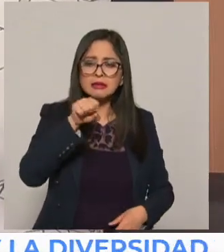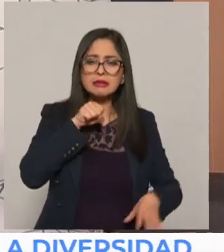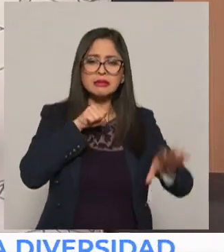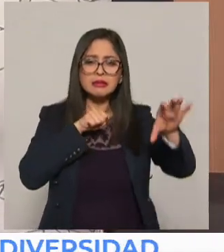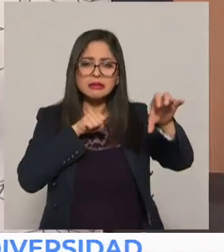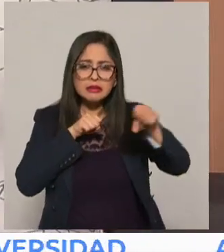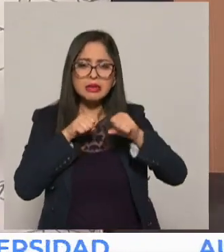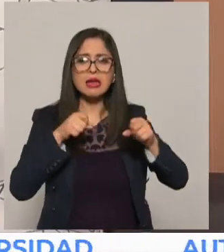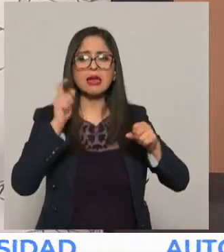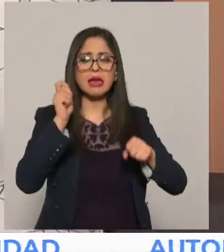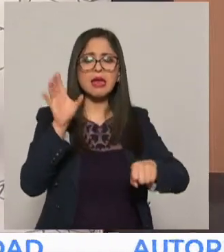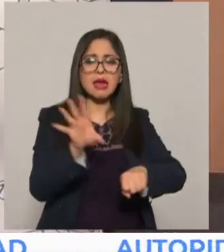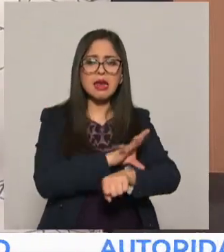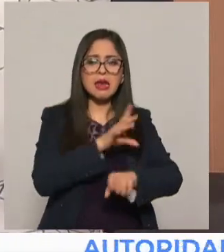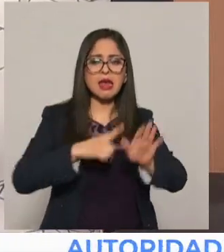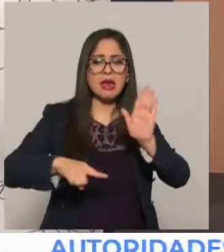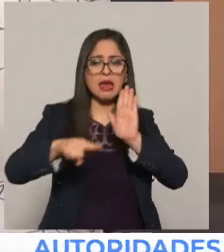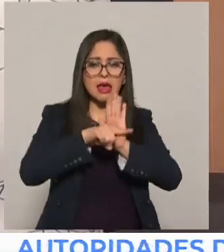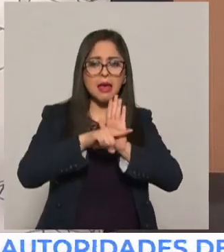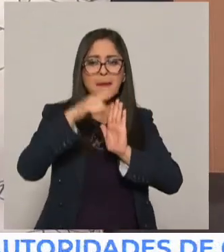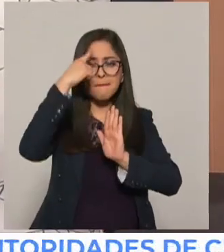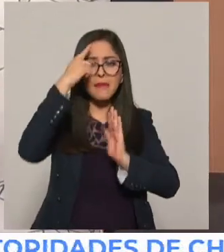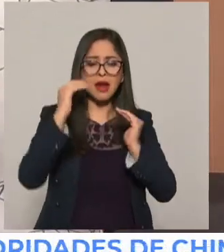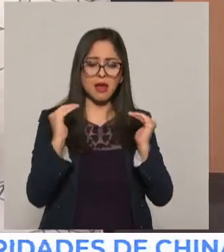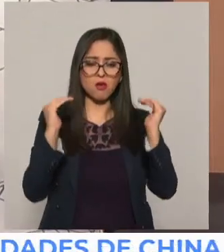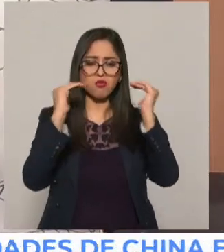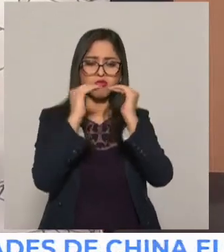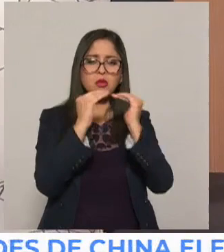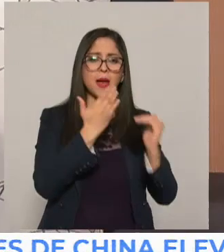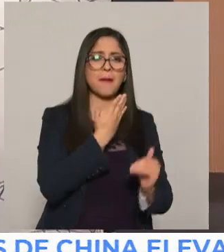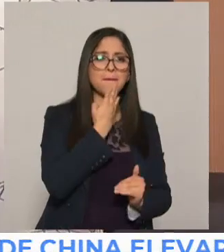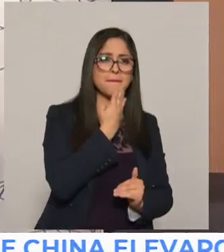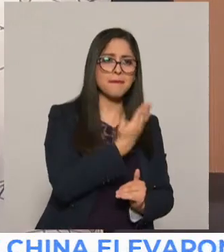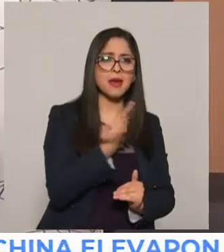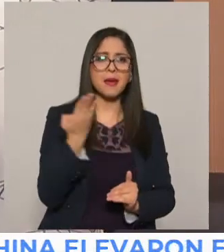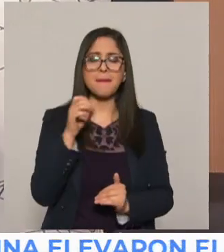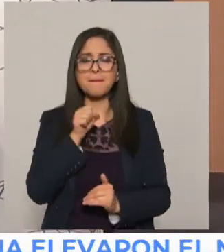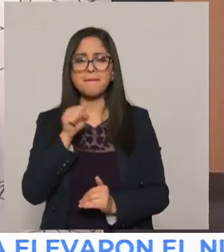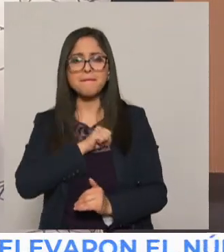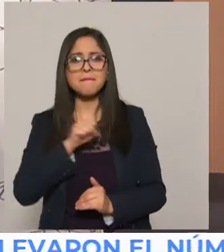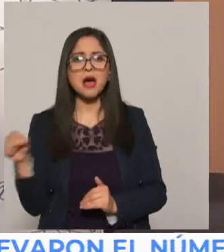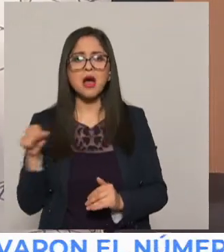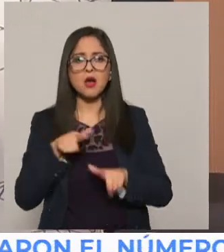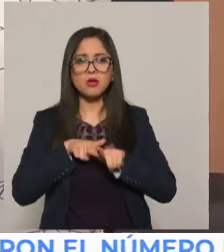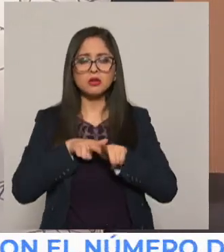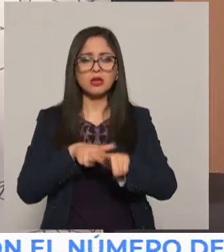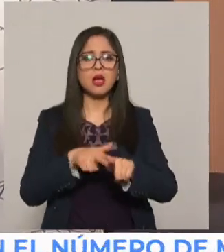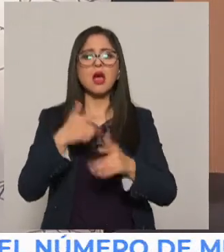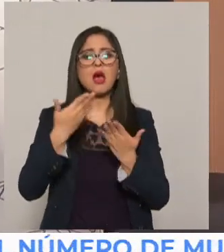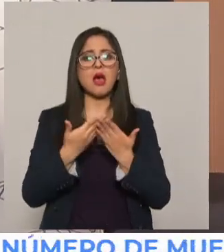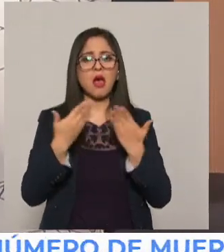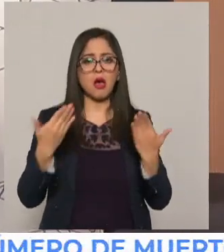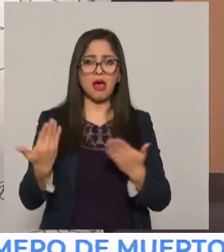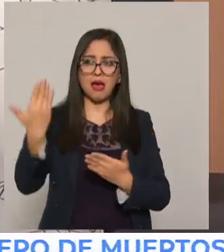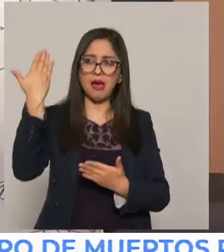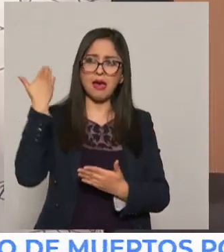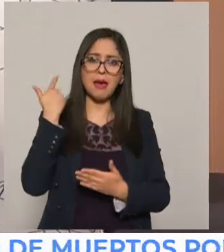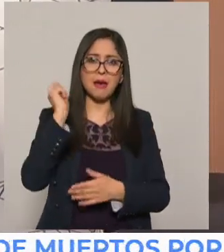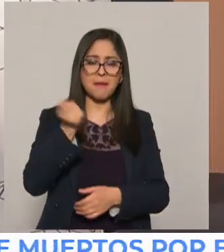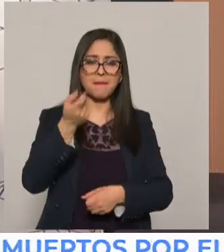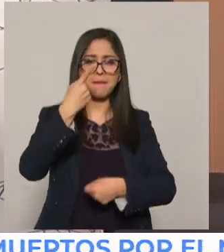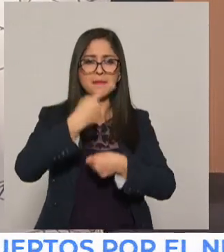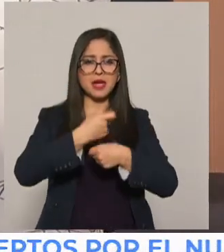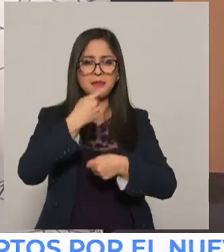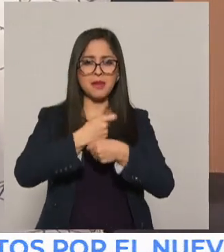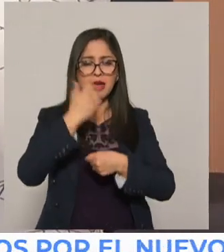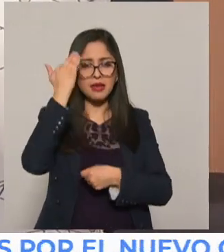negativas y permitir entonces que el equilibrio entre el bien y el mal se restablezca. Ahora estrenamos la primera temporada en